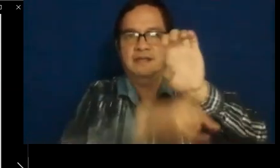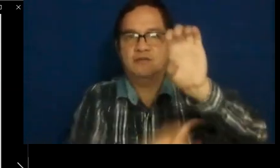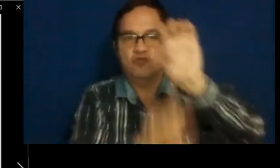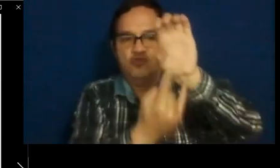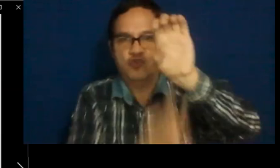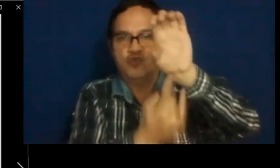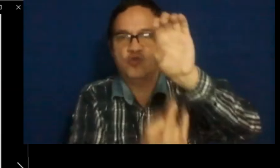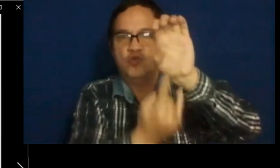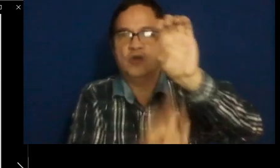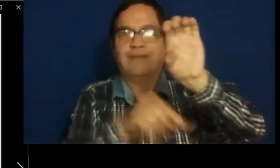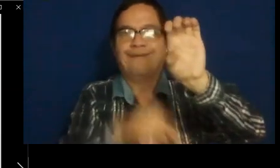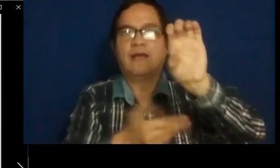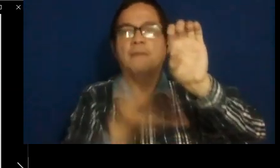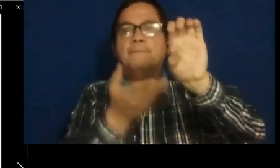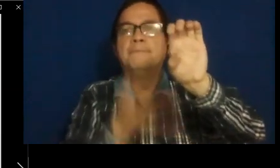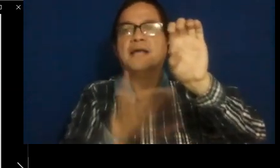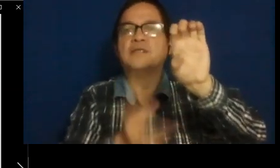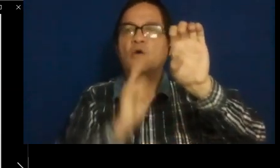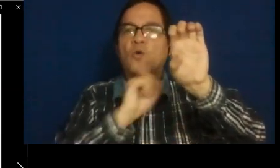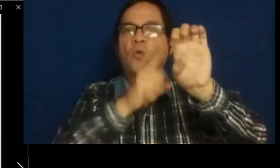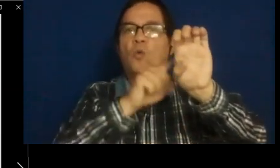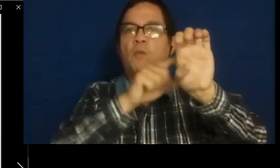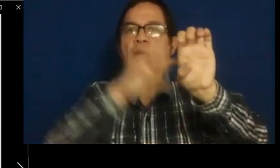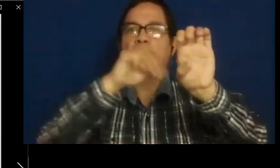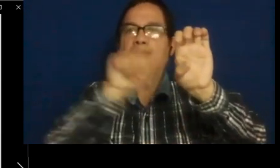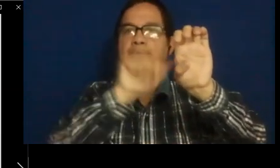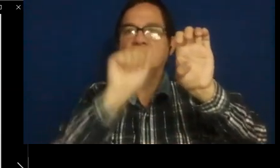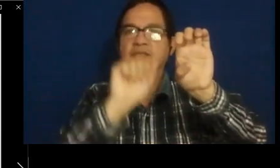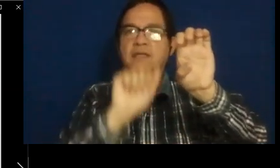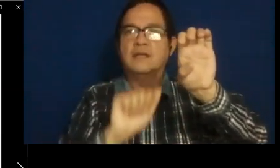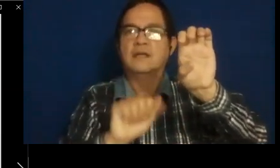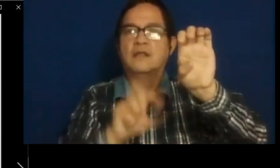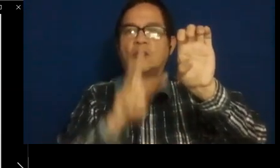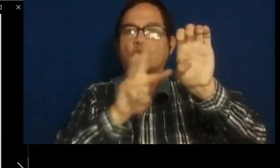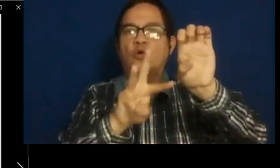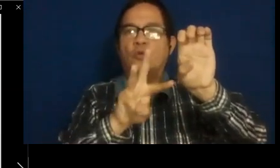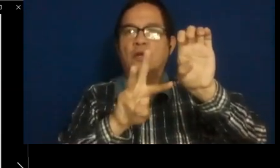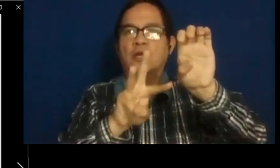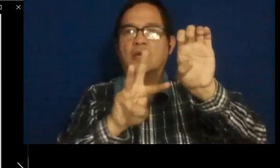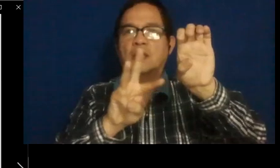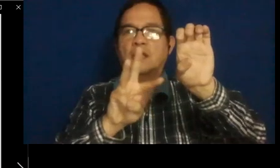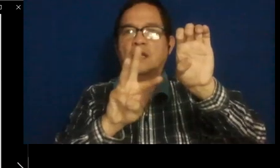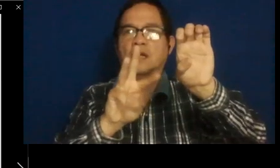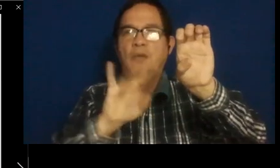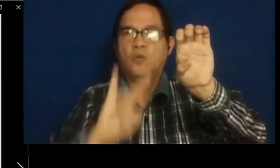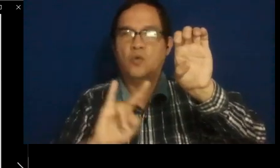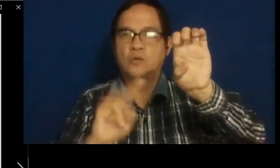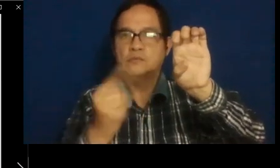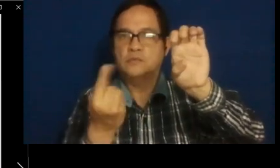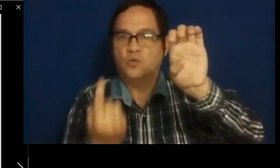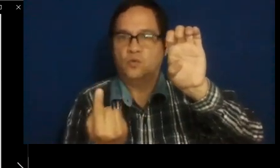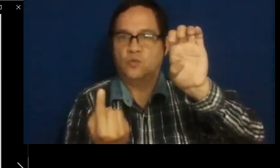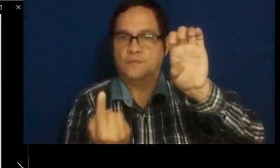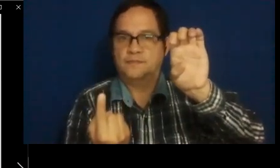Tierra. Este peso, que sería debido a la masa 1, normalmente se llama W sub 1. ¿Y a qué equivale o